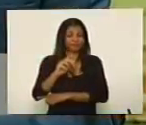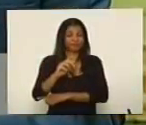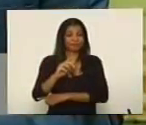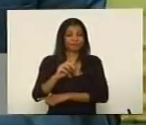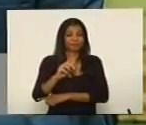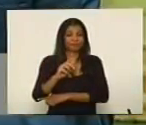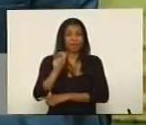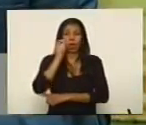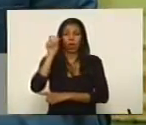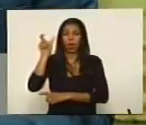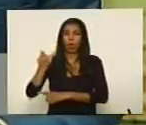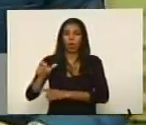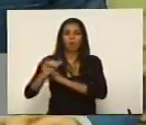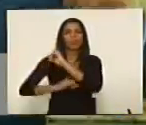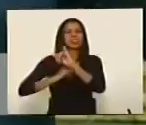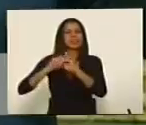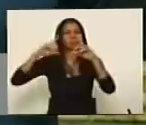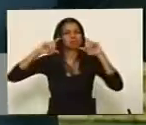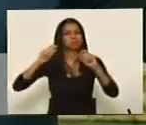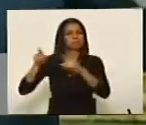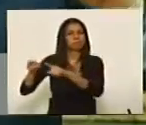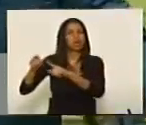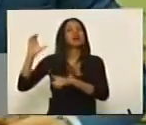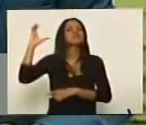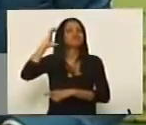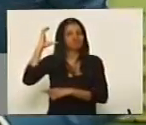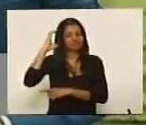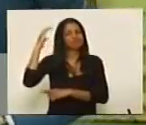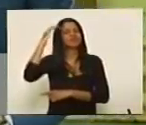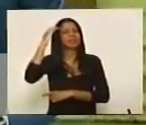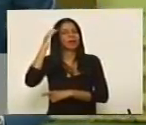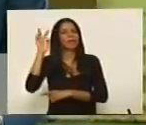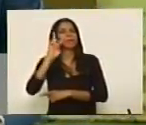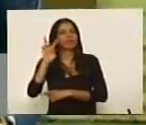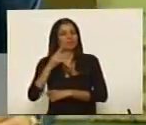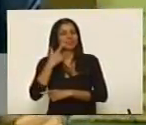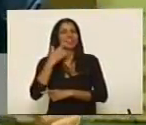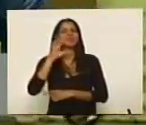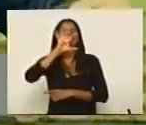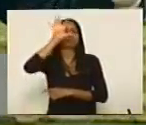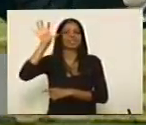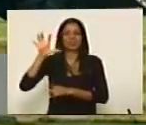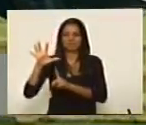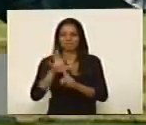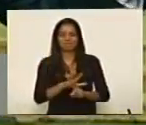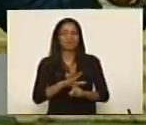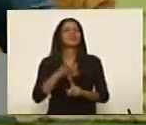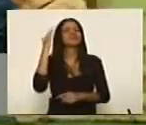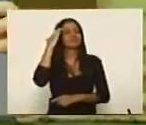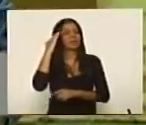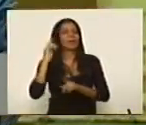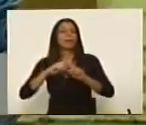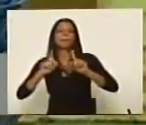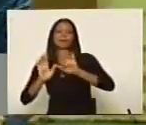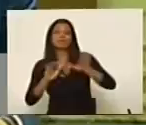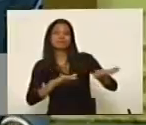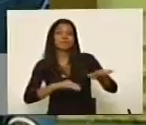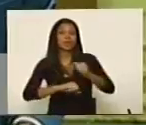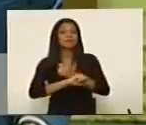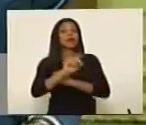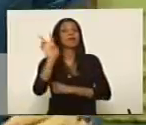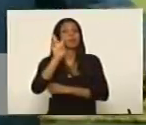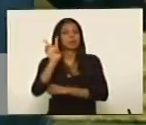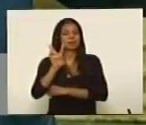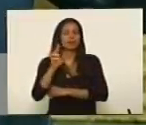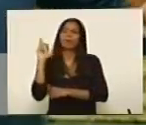de la comunidad internacional del blockchain están conscientes de lo que sufre Venezuela producto de la sede y la persecución, pero están acompañando a Venezuela en este terreno. Y cuando él le